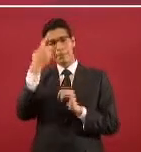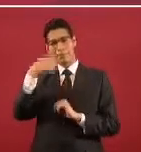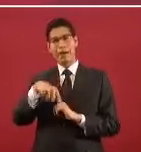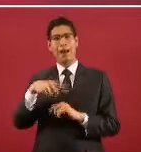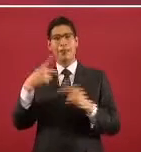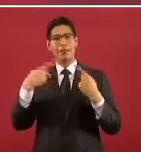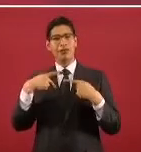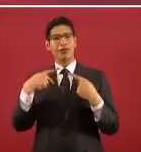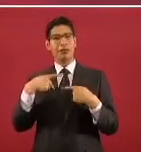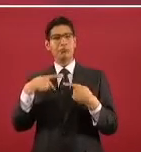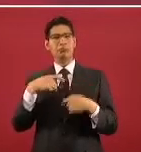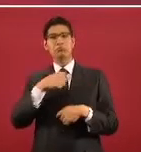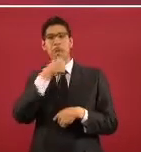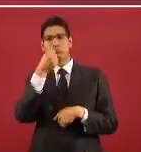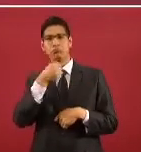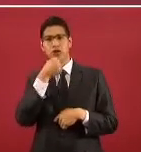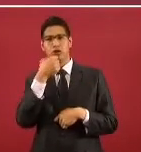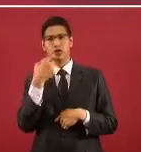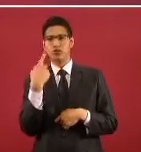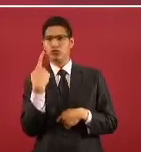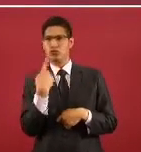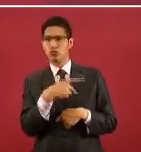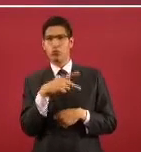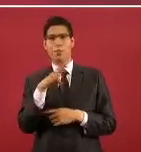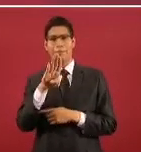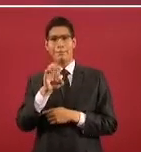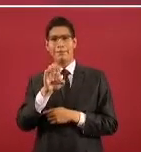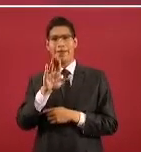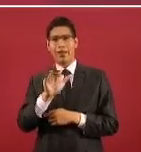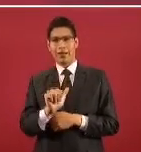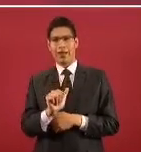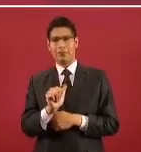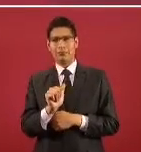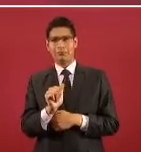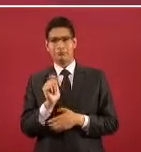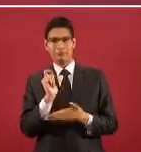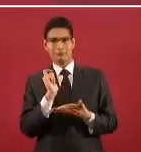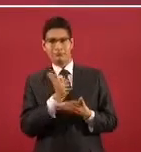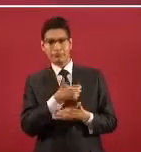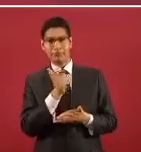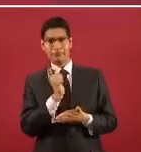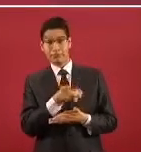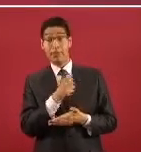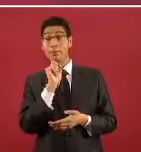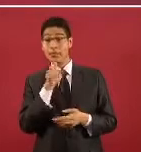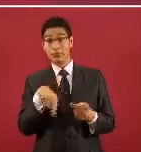pensión, el derecho a la pensión a niñas, niños con discapacidad,